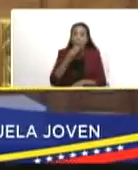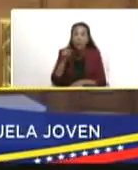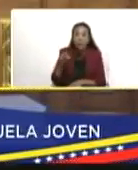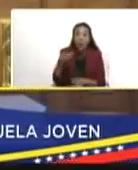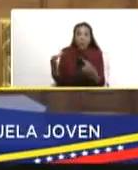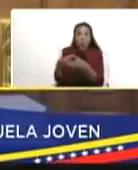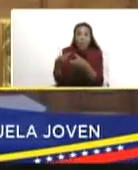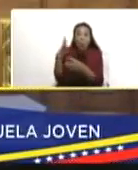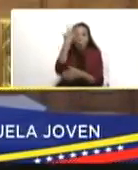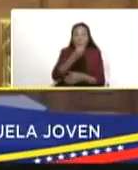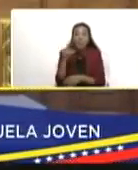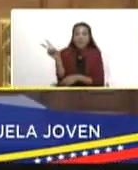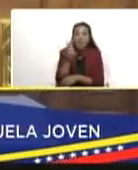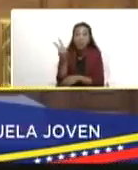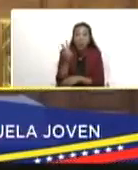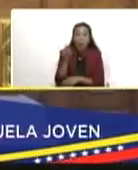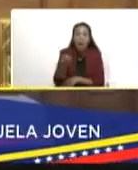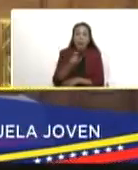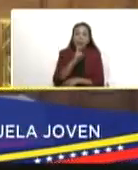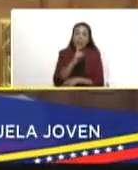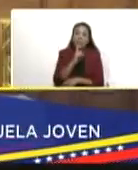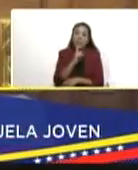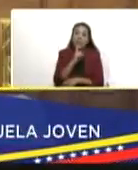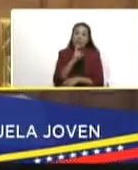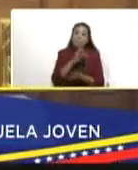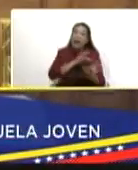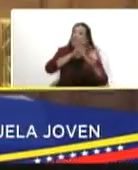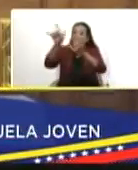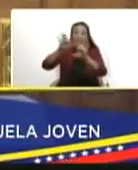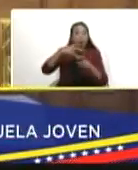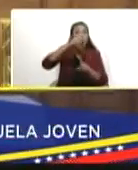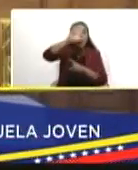juventud fue la que más